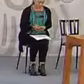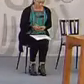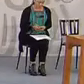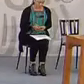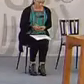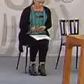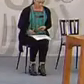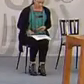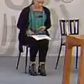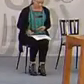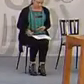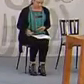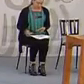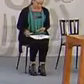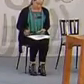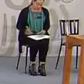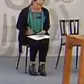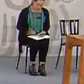El DIF